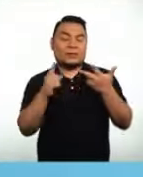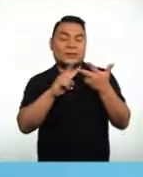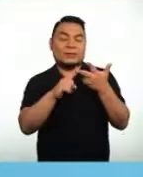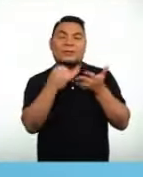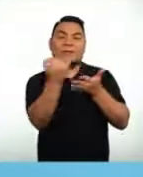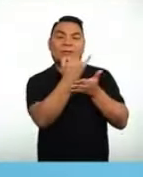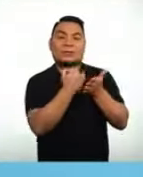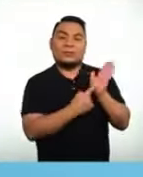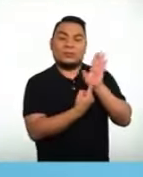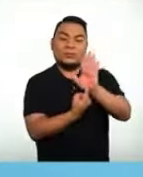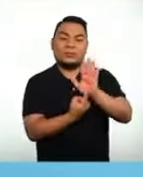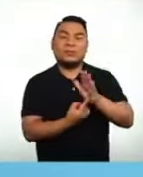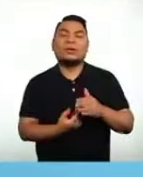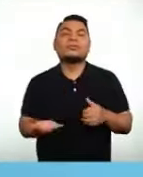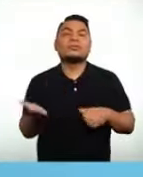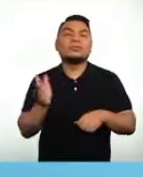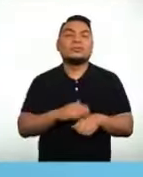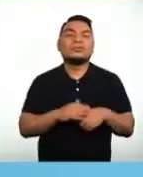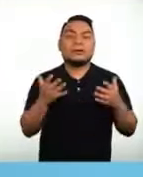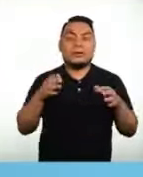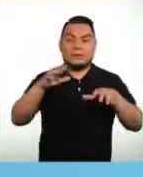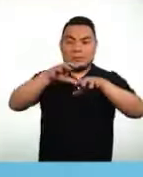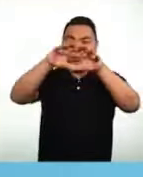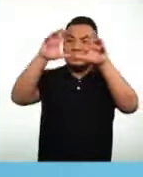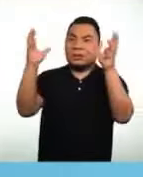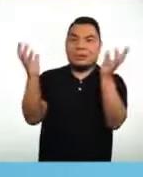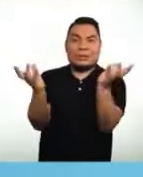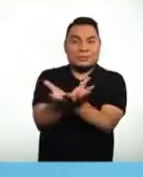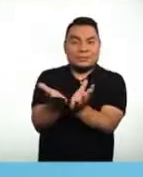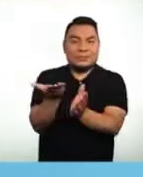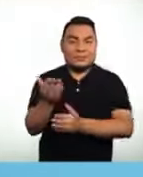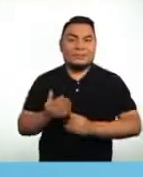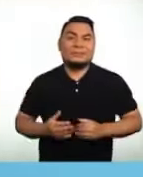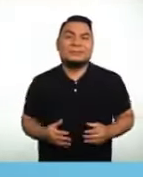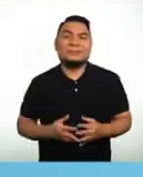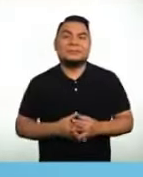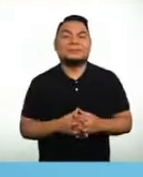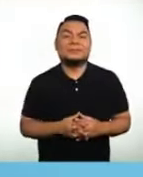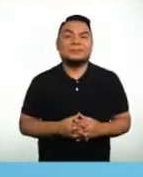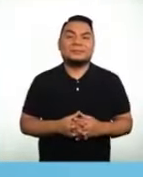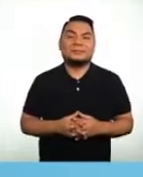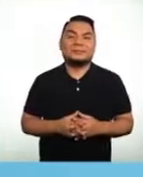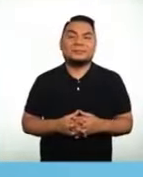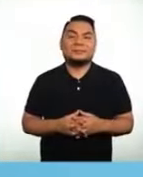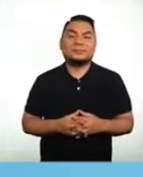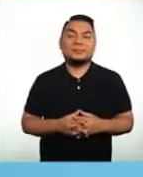Después, muéstrenle el pictograma referido a el planeta Tierra.